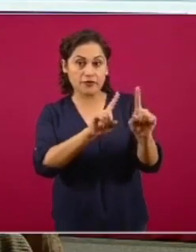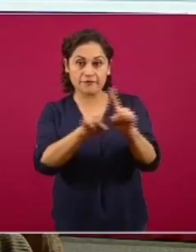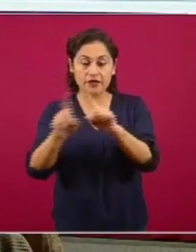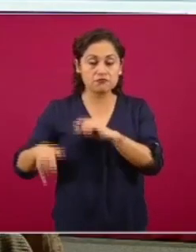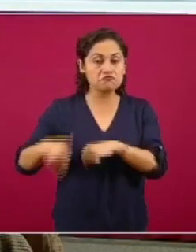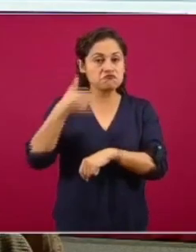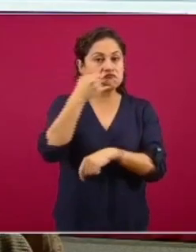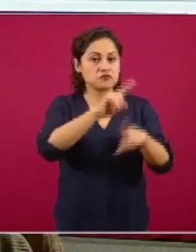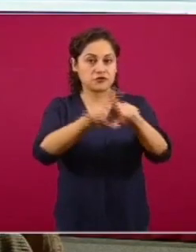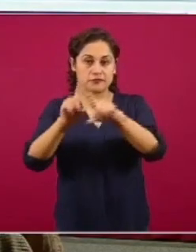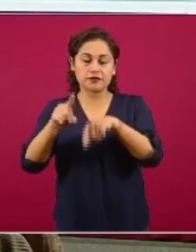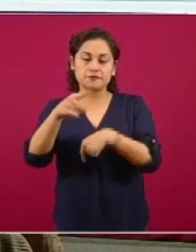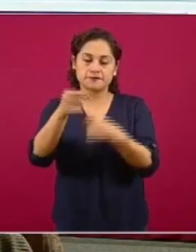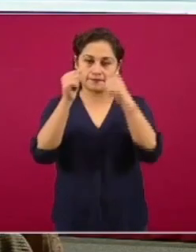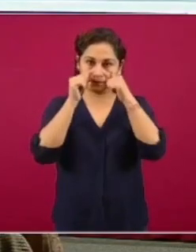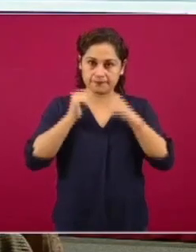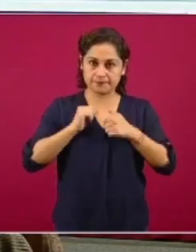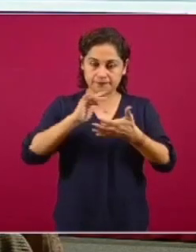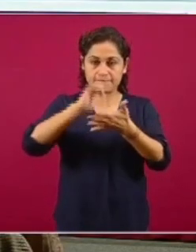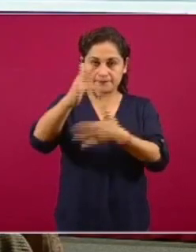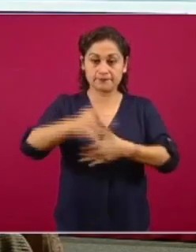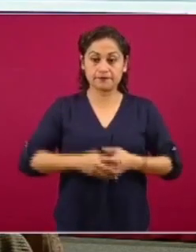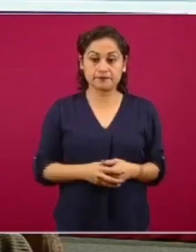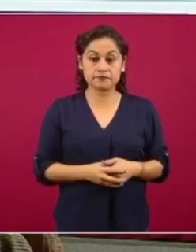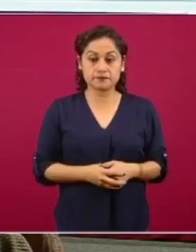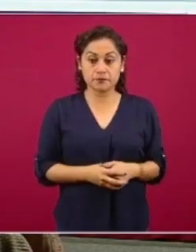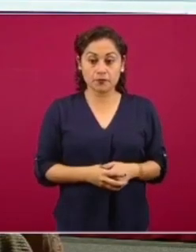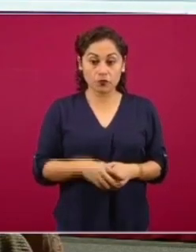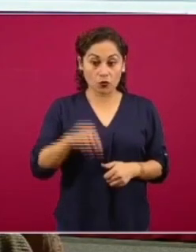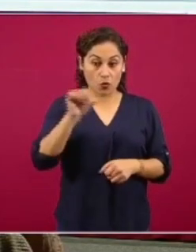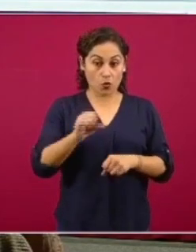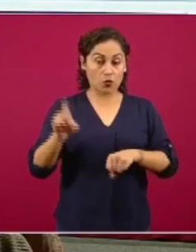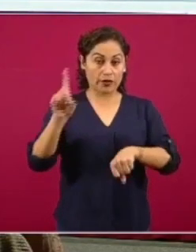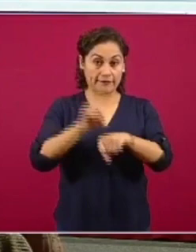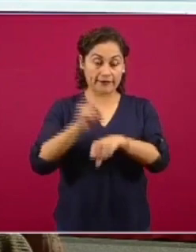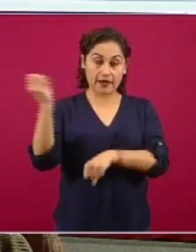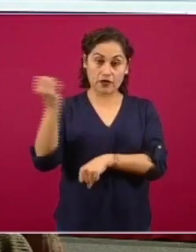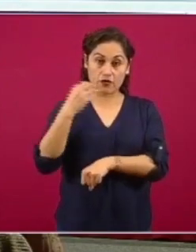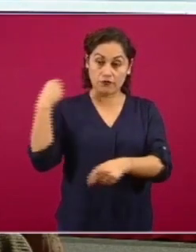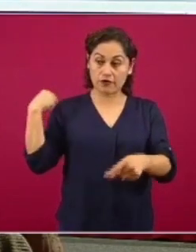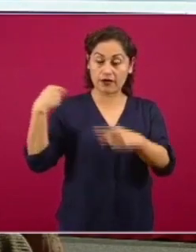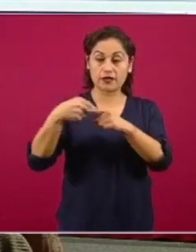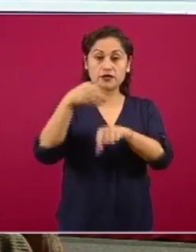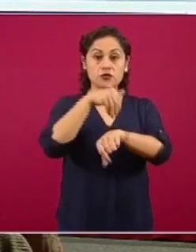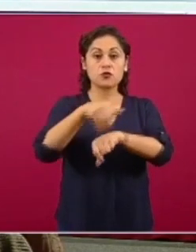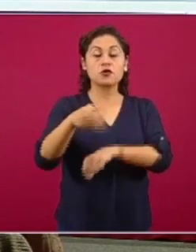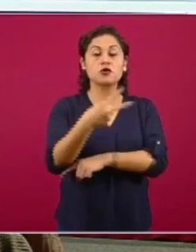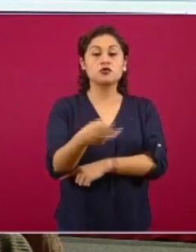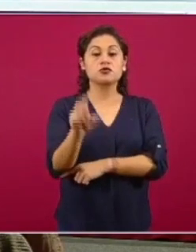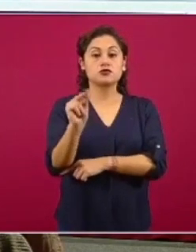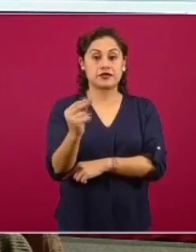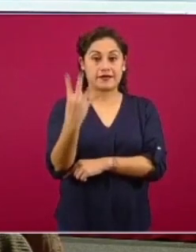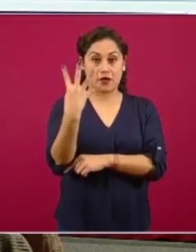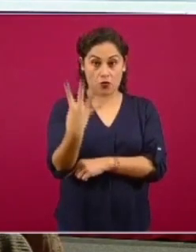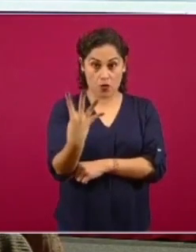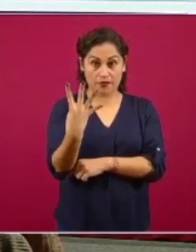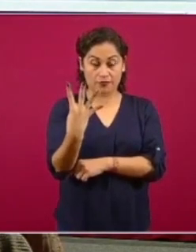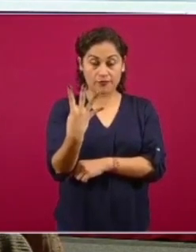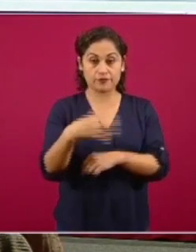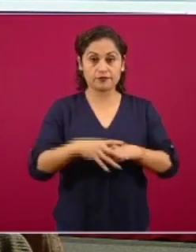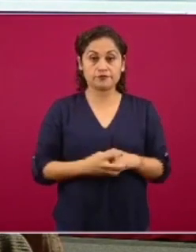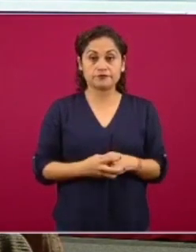atentos. Bueno, el día de hoy es la conferencia vespertina número 284